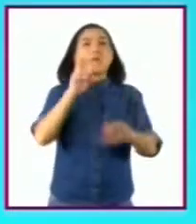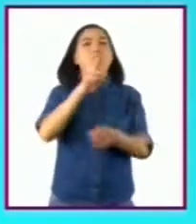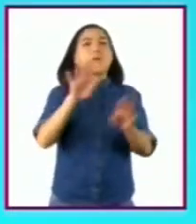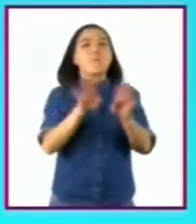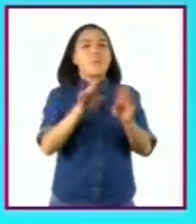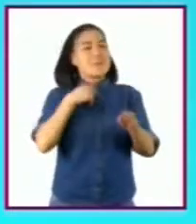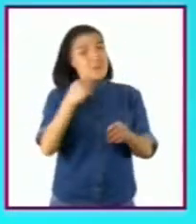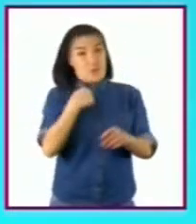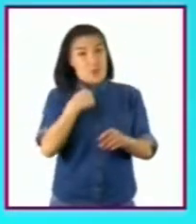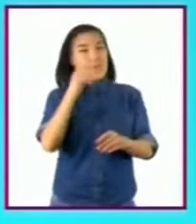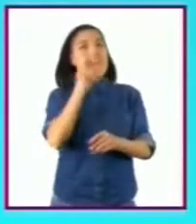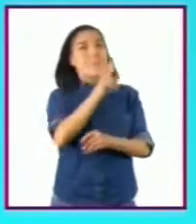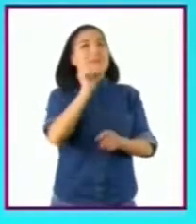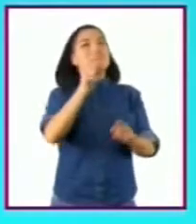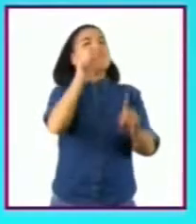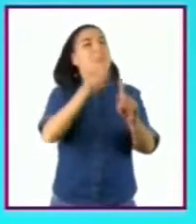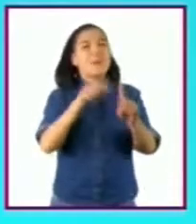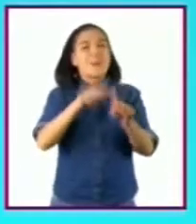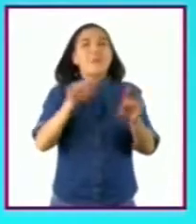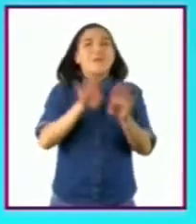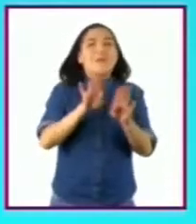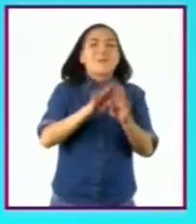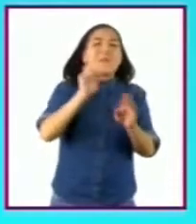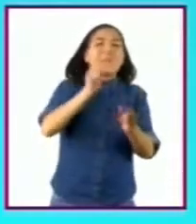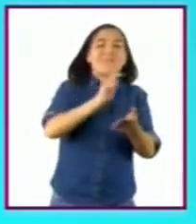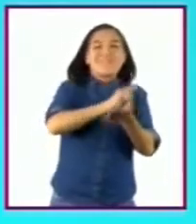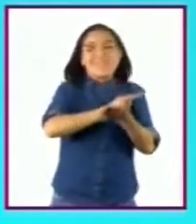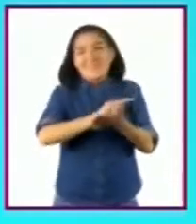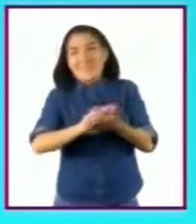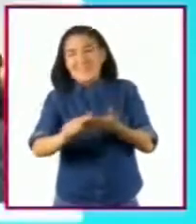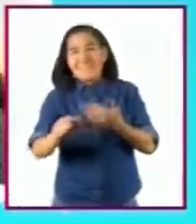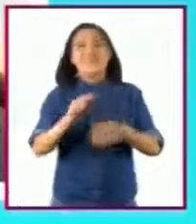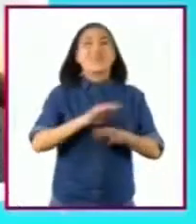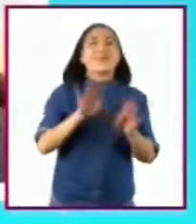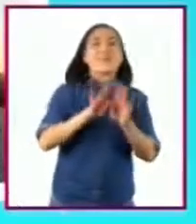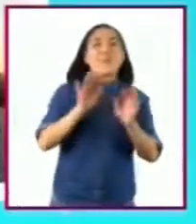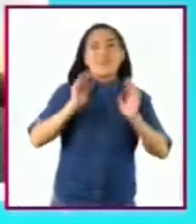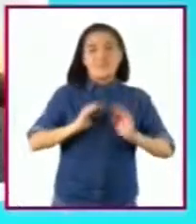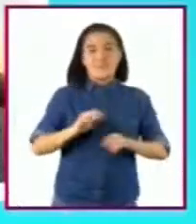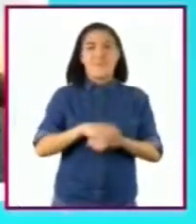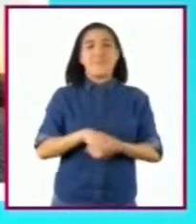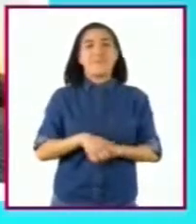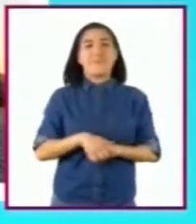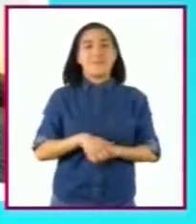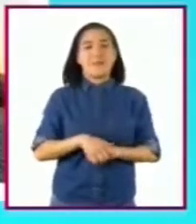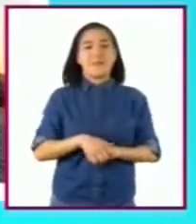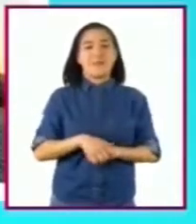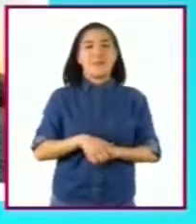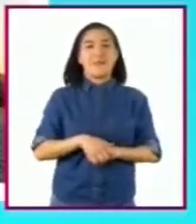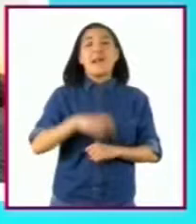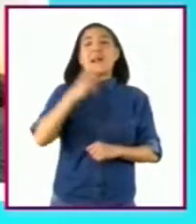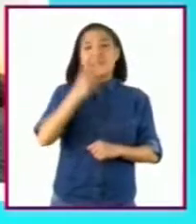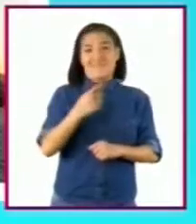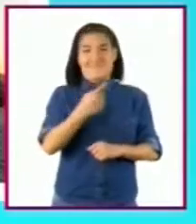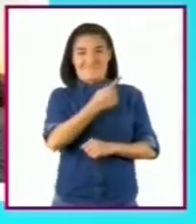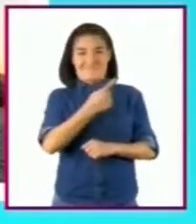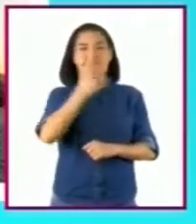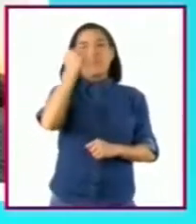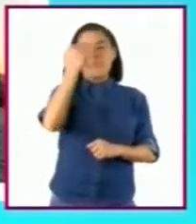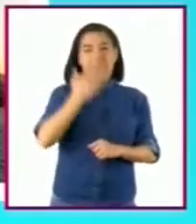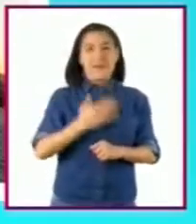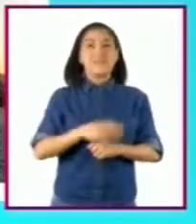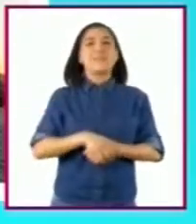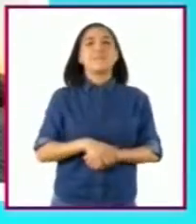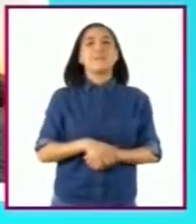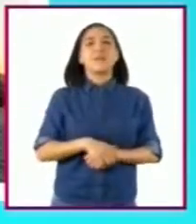una sensación de grandeza y pureza. ¿Qué sensación les produce a ustedes? También esos elementos los